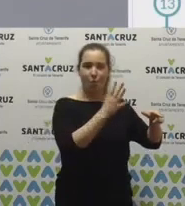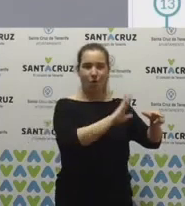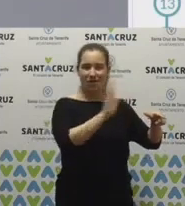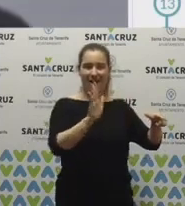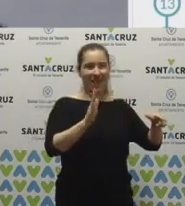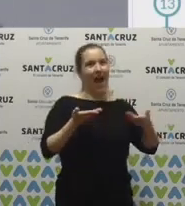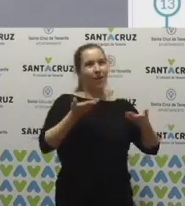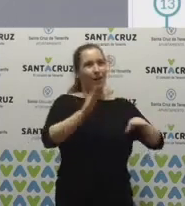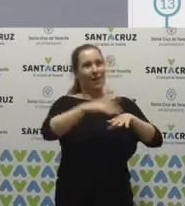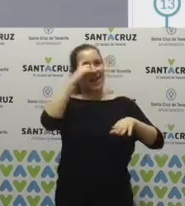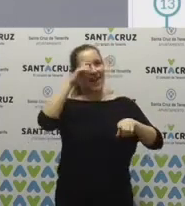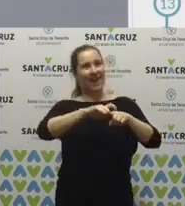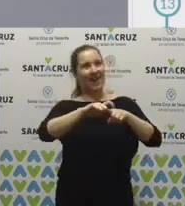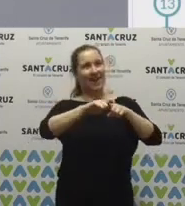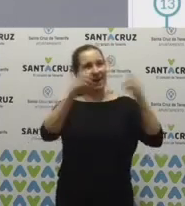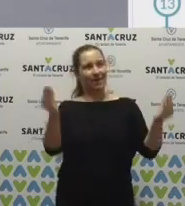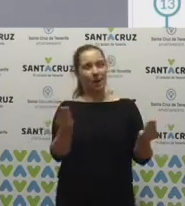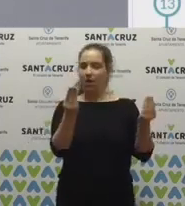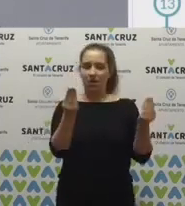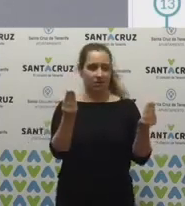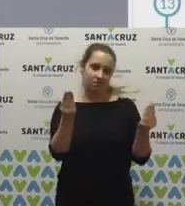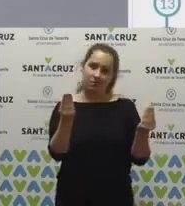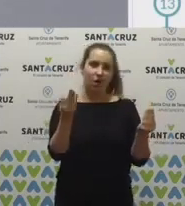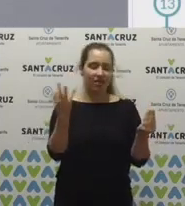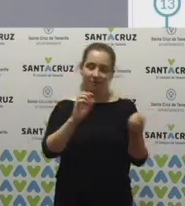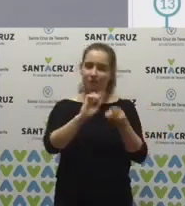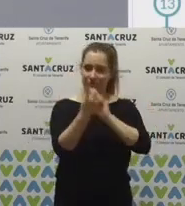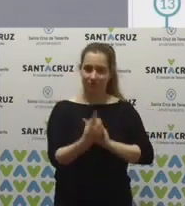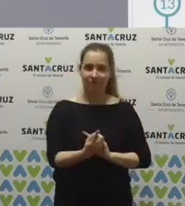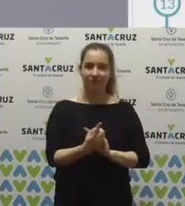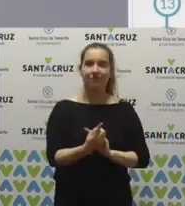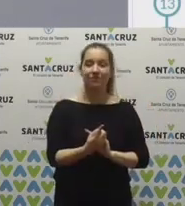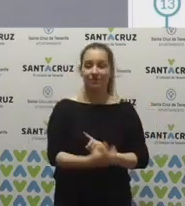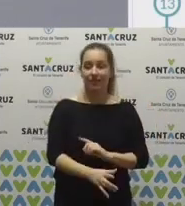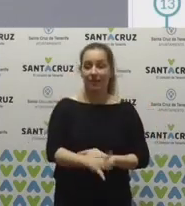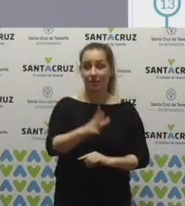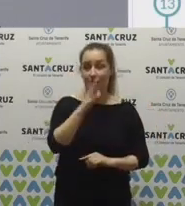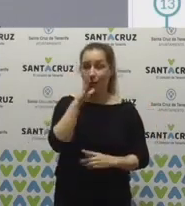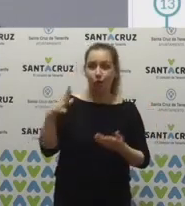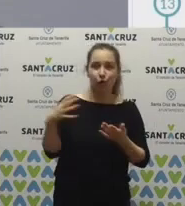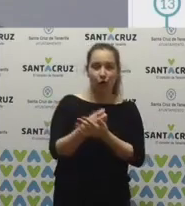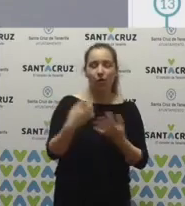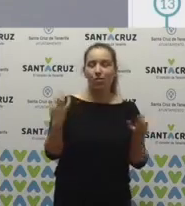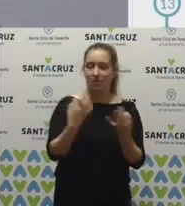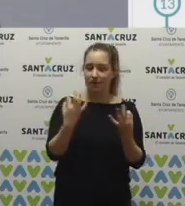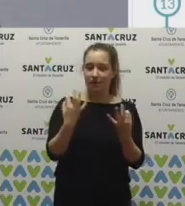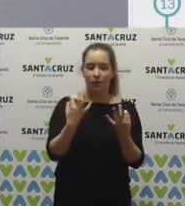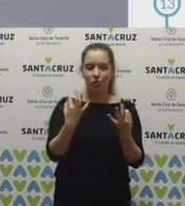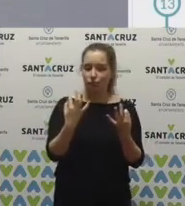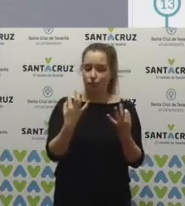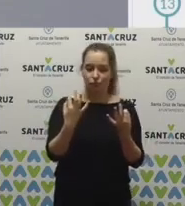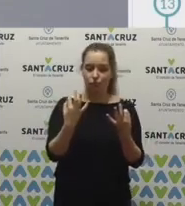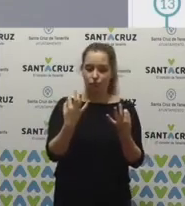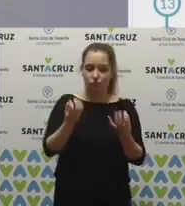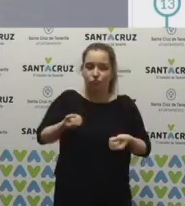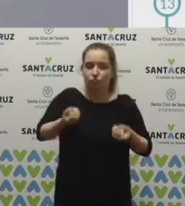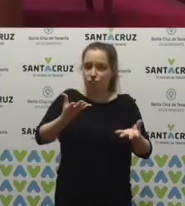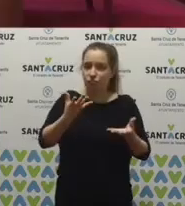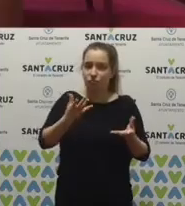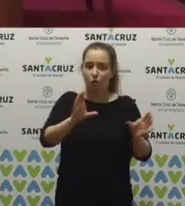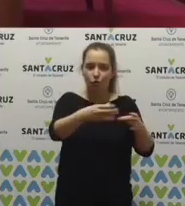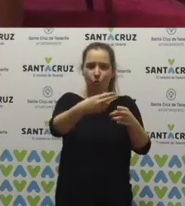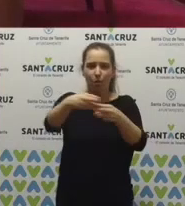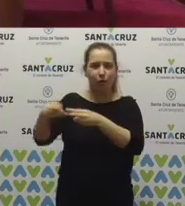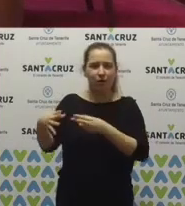telefónica y en esto creo que tendremos que estar todos de acuerdo porque todos los grupos políticos tenemos quejas de cómo está funcionando el